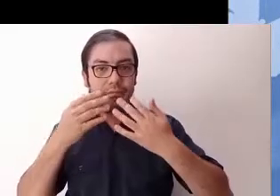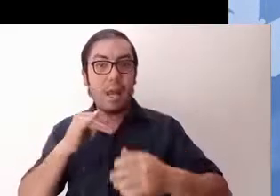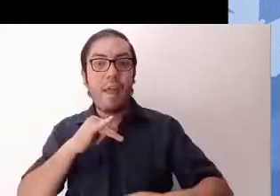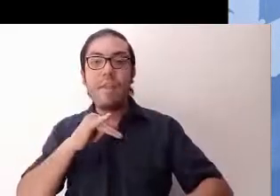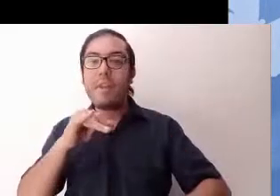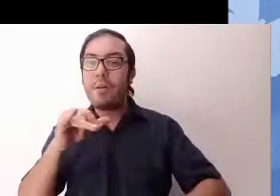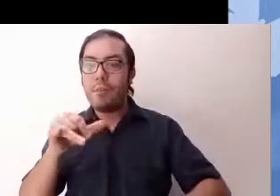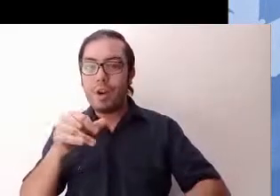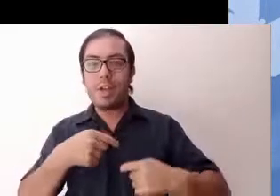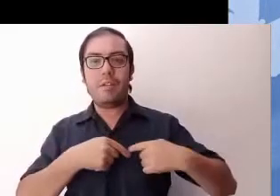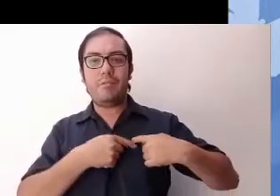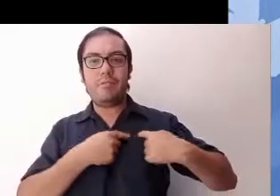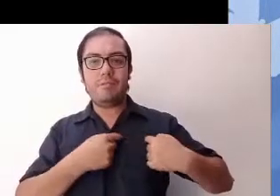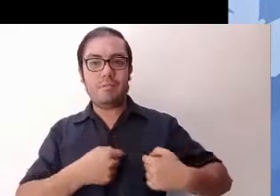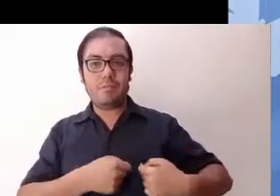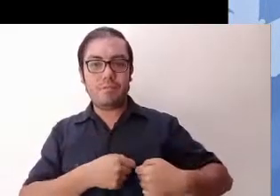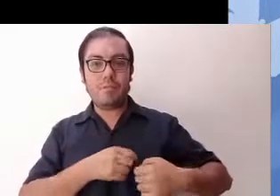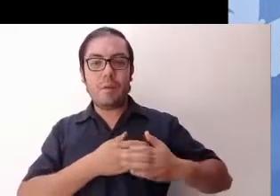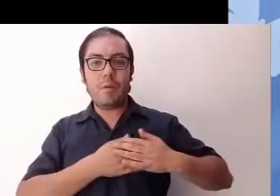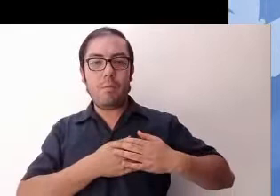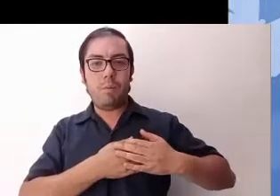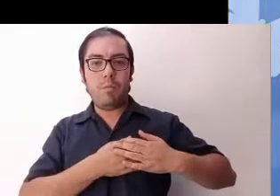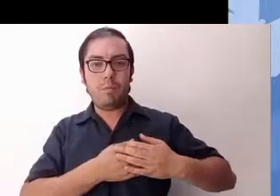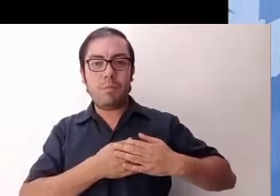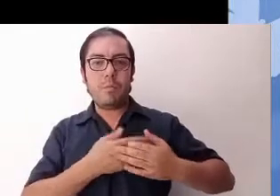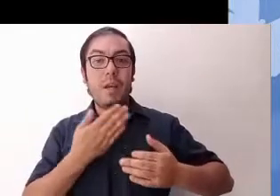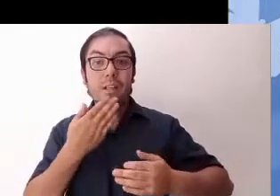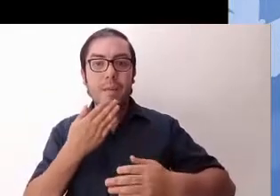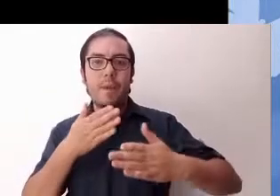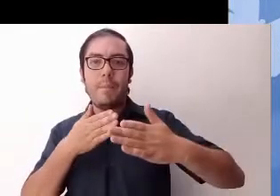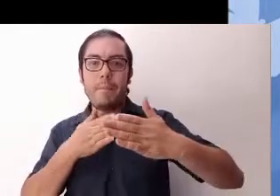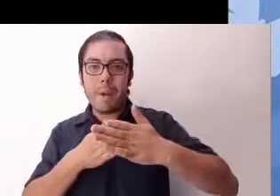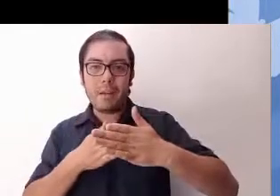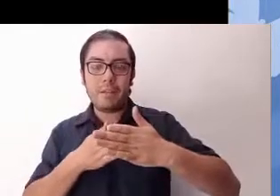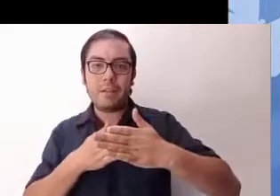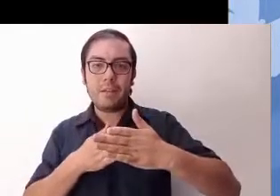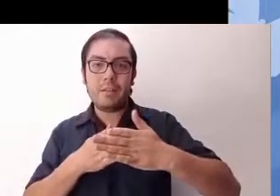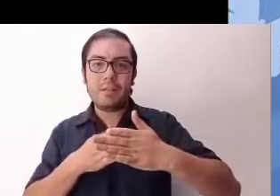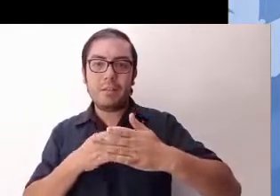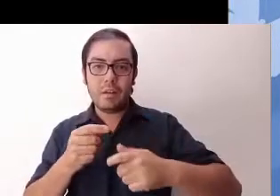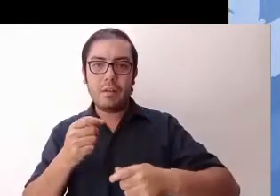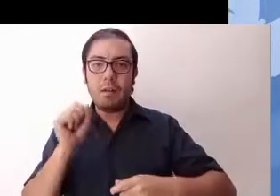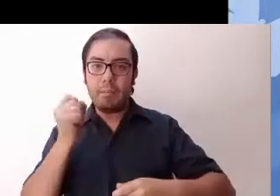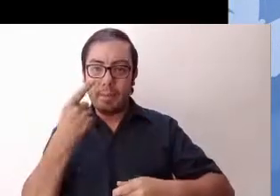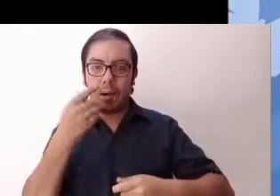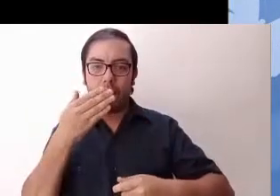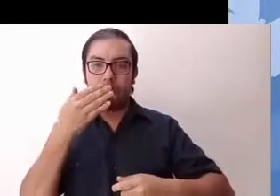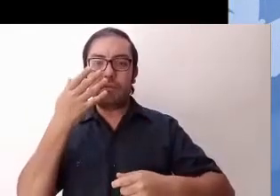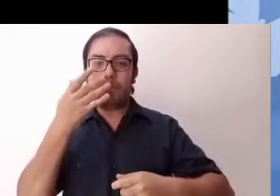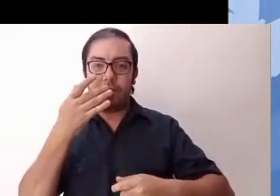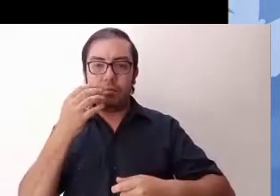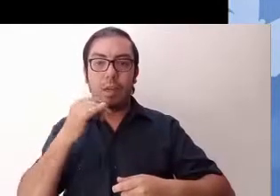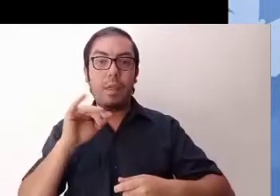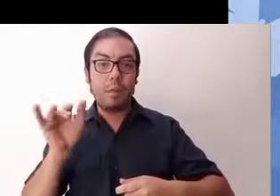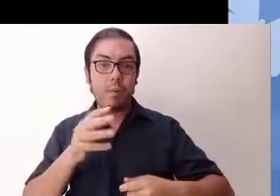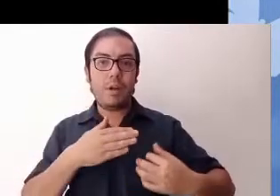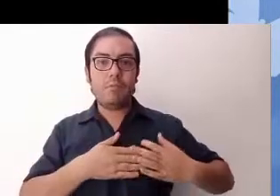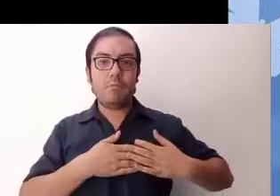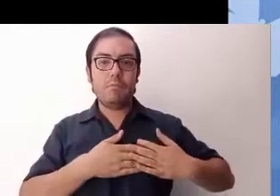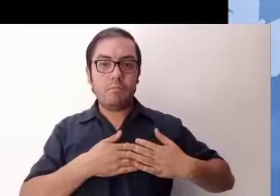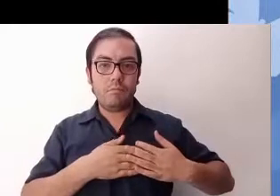vamos a tener un paro cardíaco. Y una vez ya teniendo un paro cardiorrespiratorio, vamos a estar a minutos de